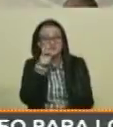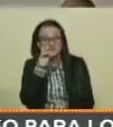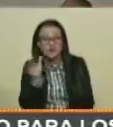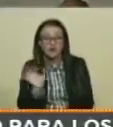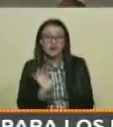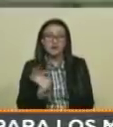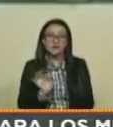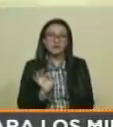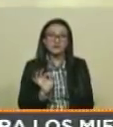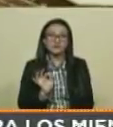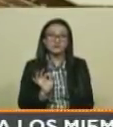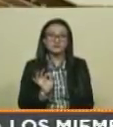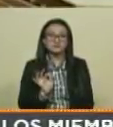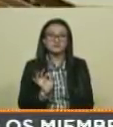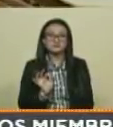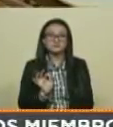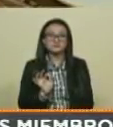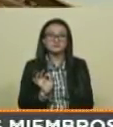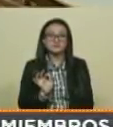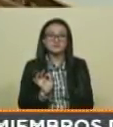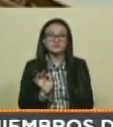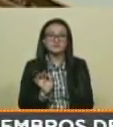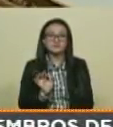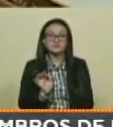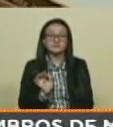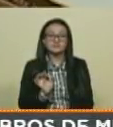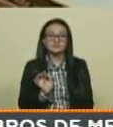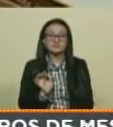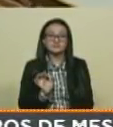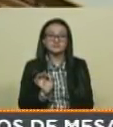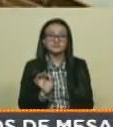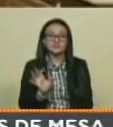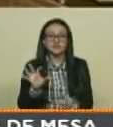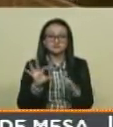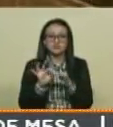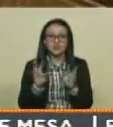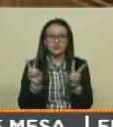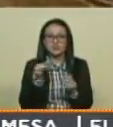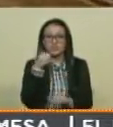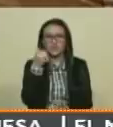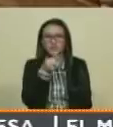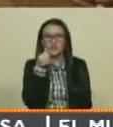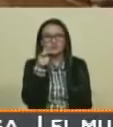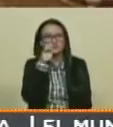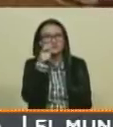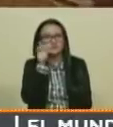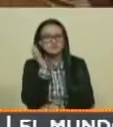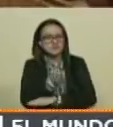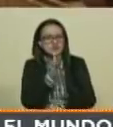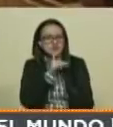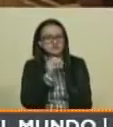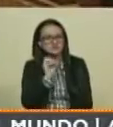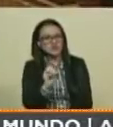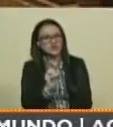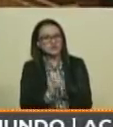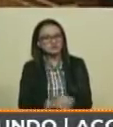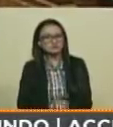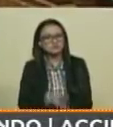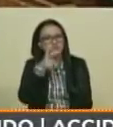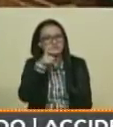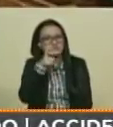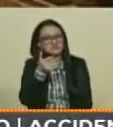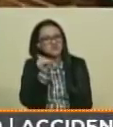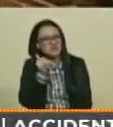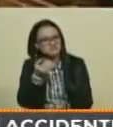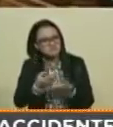decir, había más sobreseimientos a casos vinculados al tema de las drogas que acusaciones.